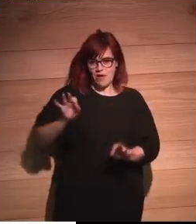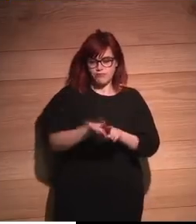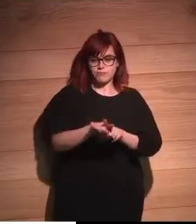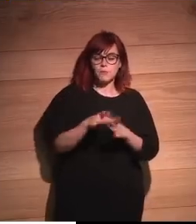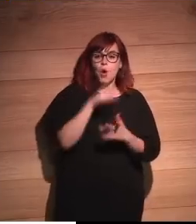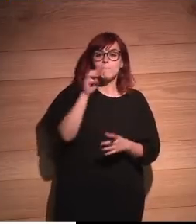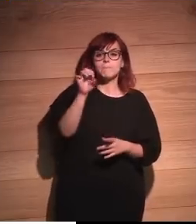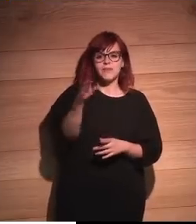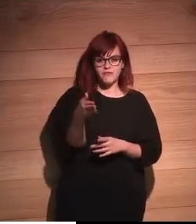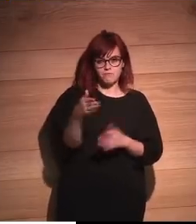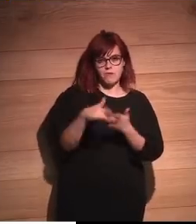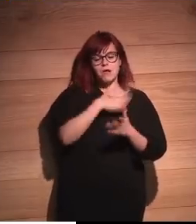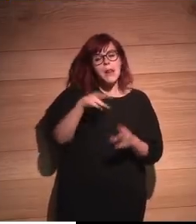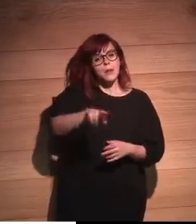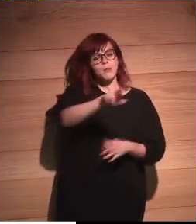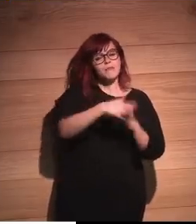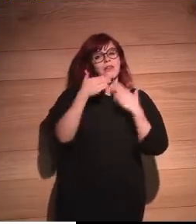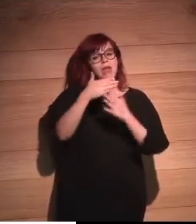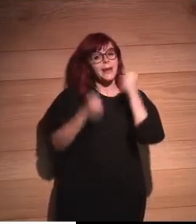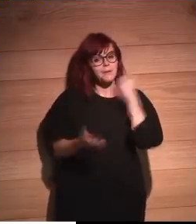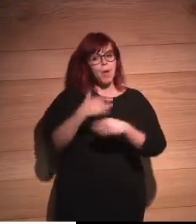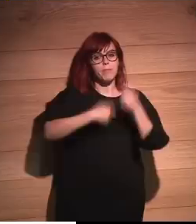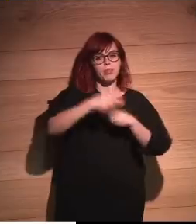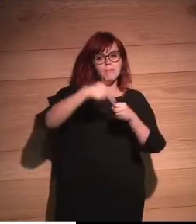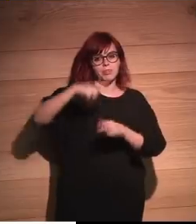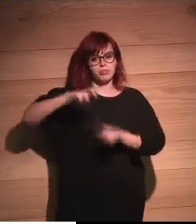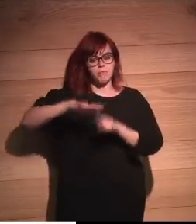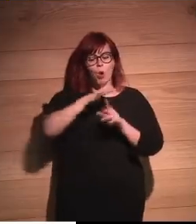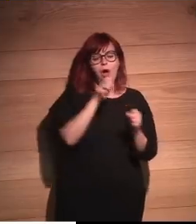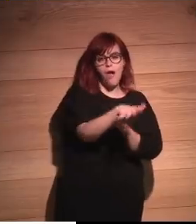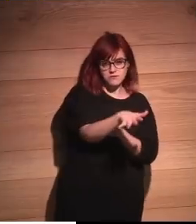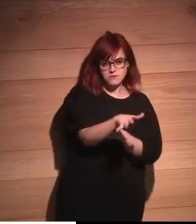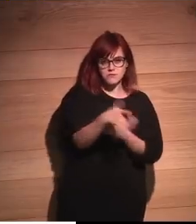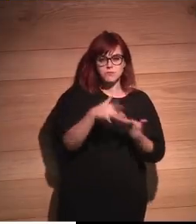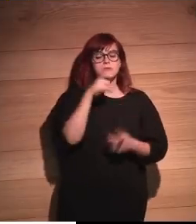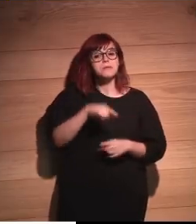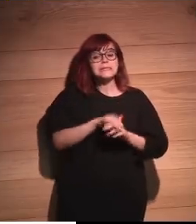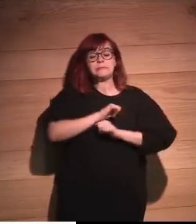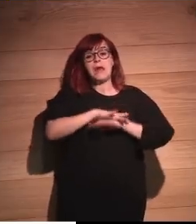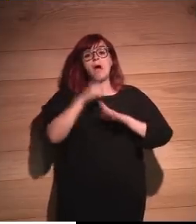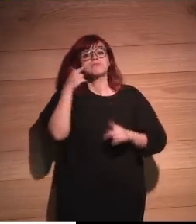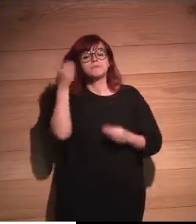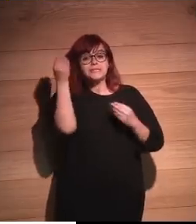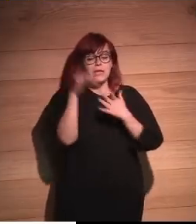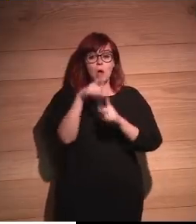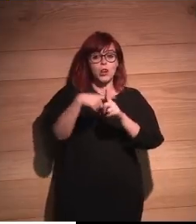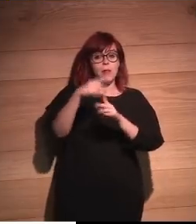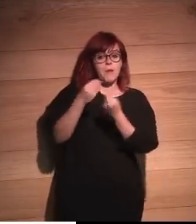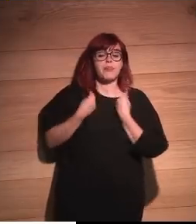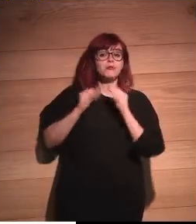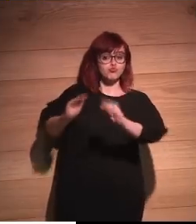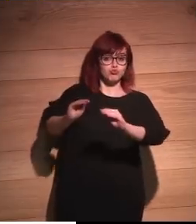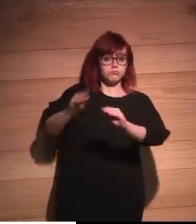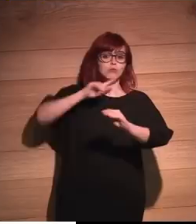incrementando su Producto Interior Bruto gracias a la energía, a la venta de petróleo y gas. Cabría esperar que eso lo dedicara a mejorar el nivel de vida de